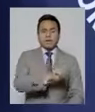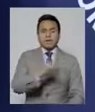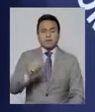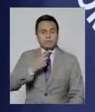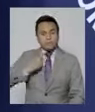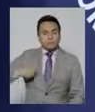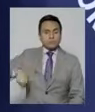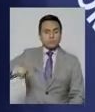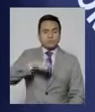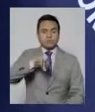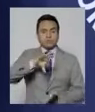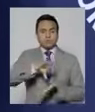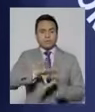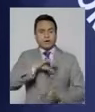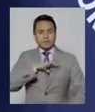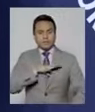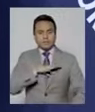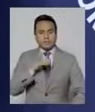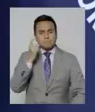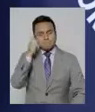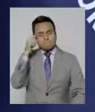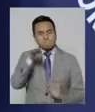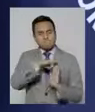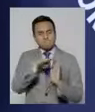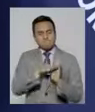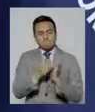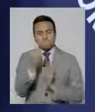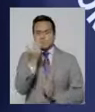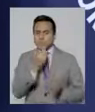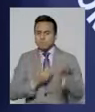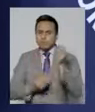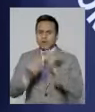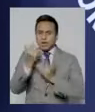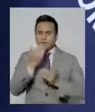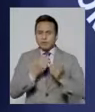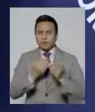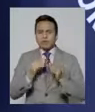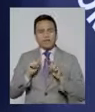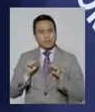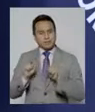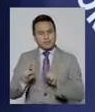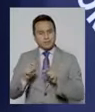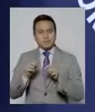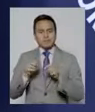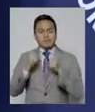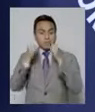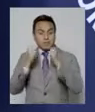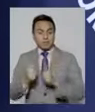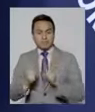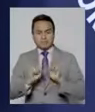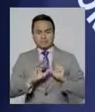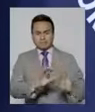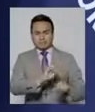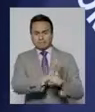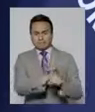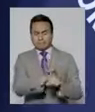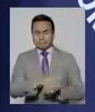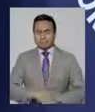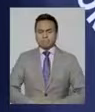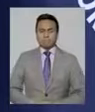de nosotros en nuestro país tomemos estas medidas de autocuidado, porque es la forma que vamos a poder contener esta